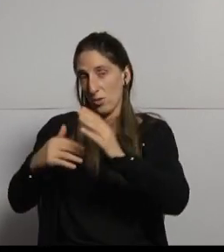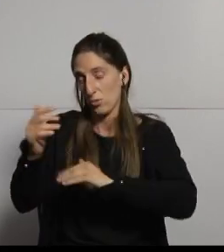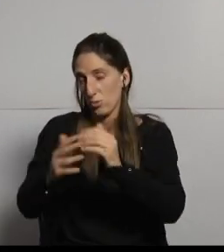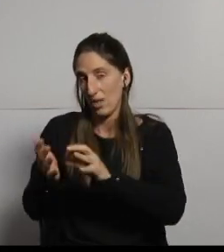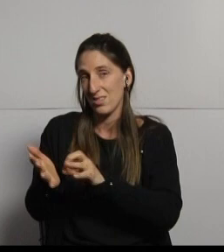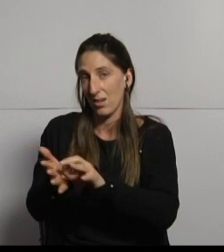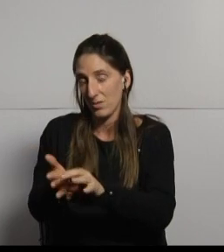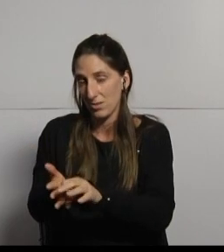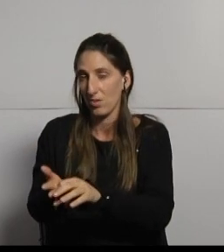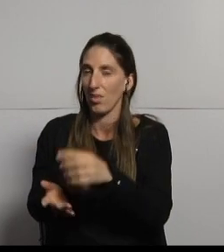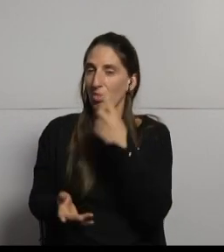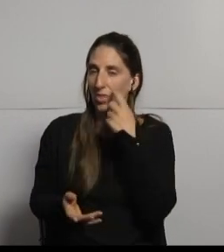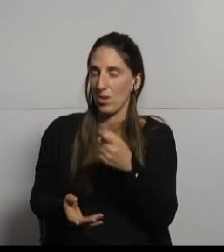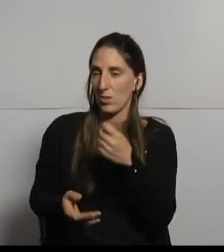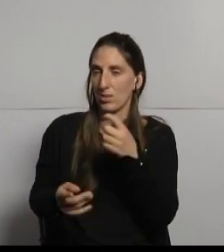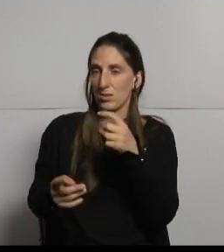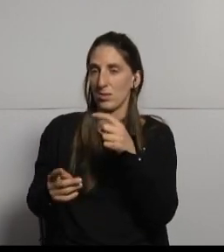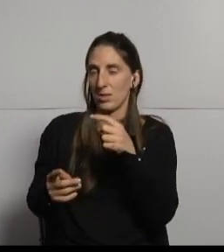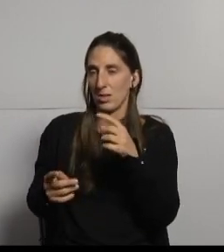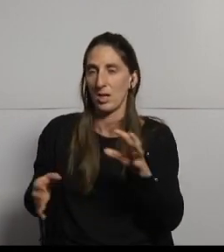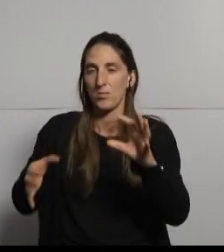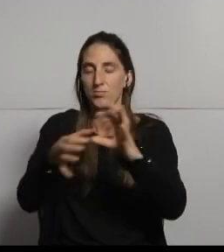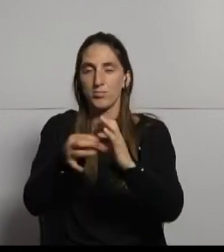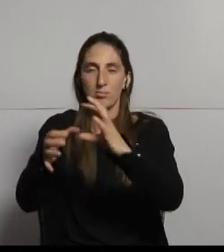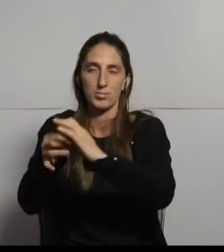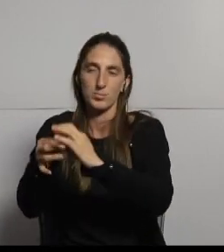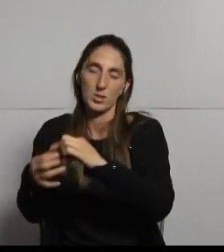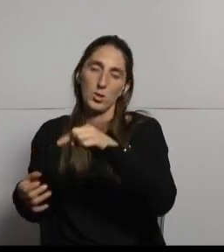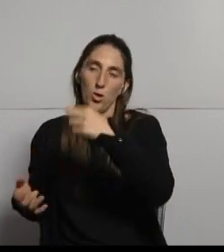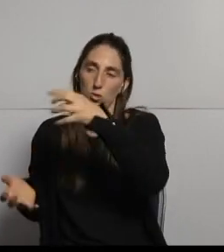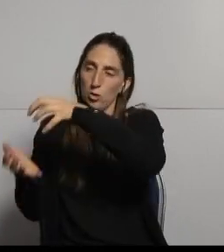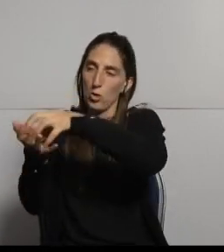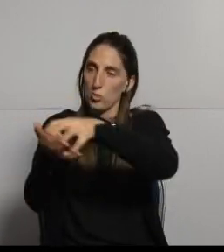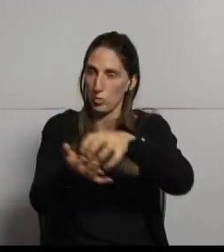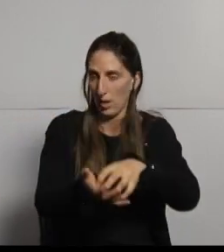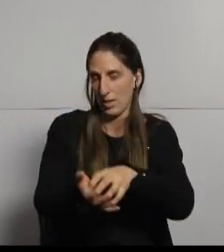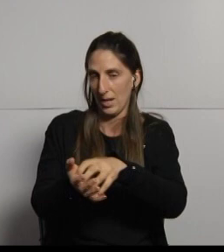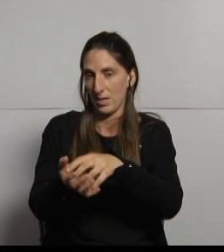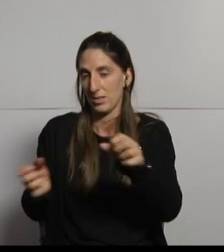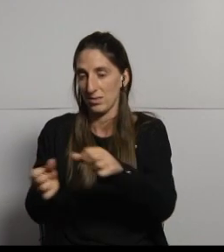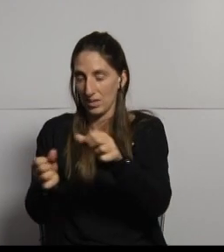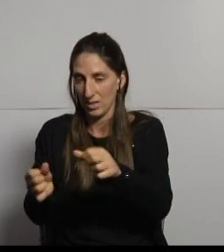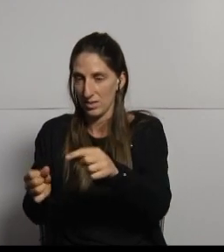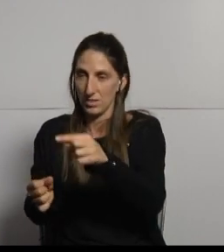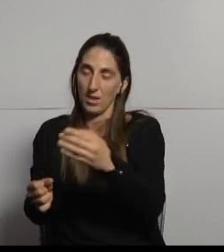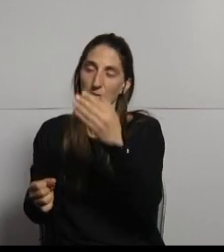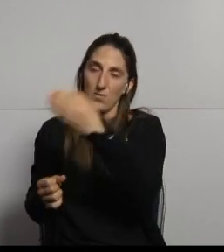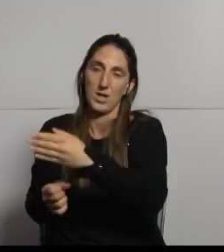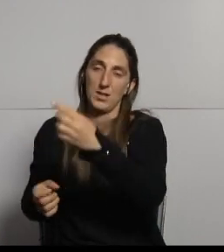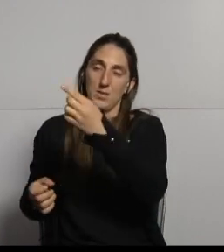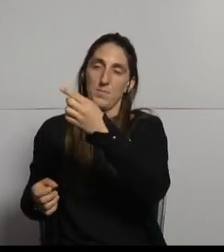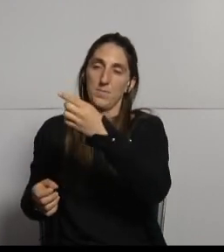Empiezan a identificar cuál es el ecosistema de agencias o otros entes gubernamentales que también interactúan con ese ciudadano, forman planes